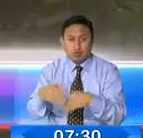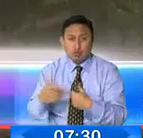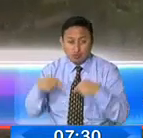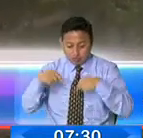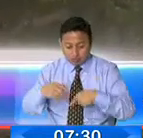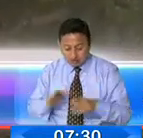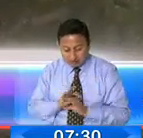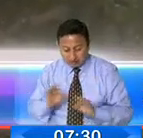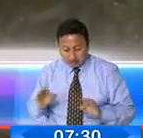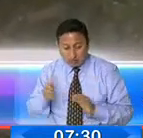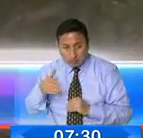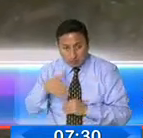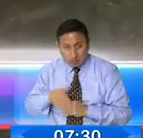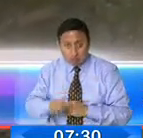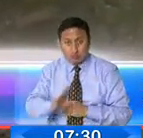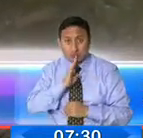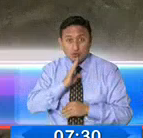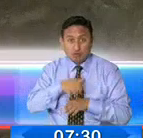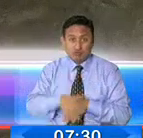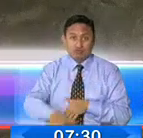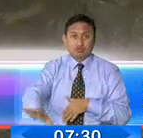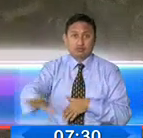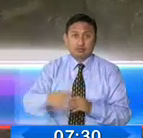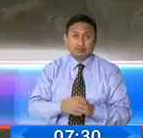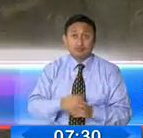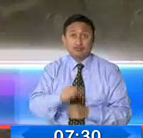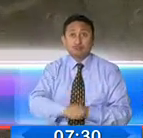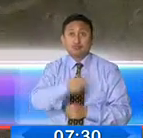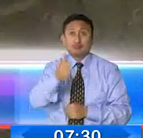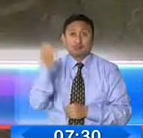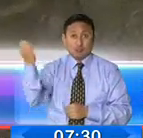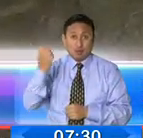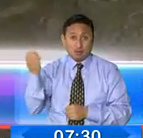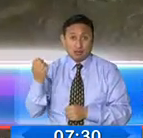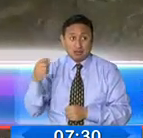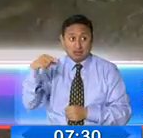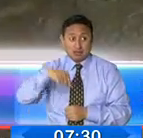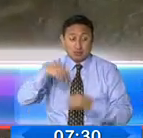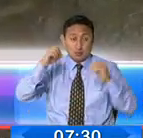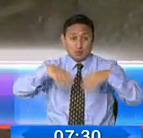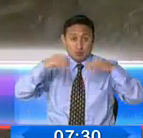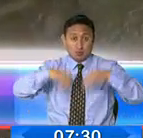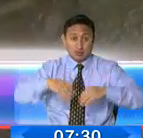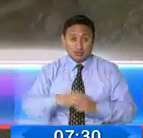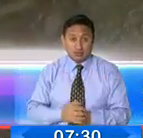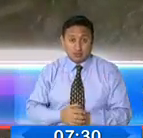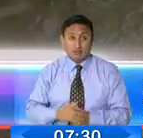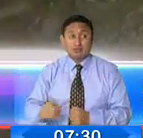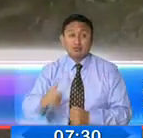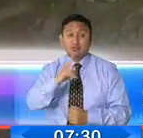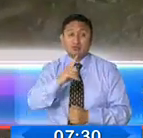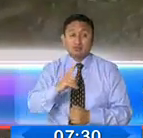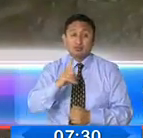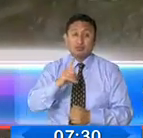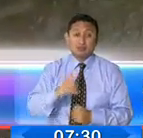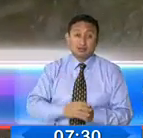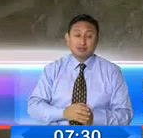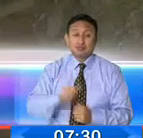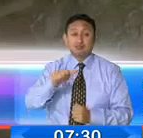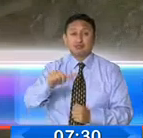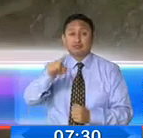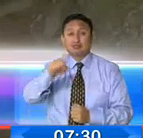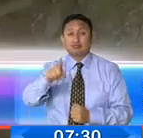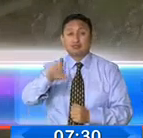solucionar, en especial para que tras de esta emergencia no se susciten otras cuando lleva muy fuerte en el Quinche y en el sector de Ascasubi, que es donde baja toda